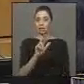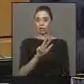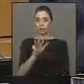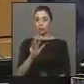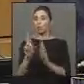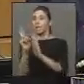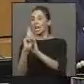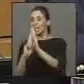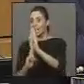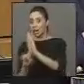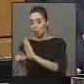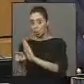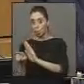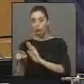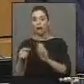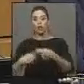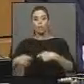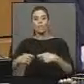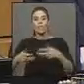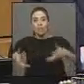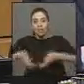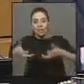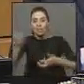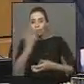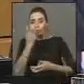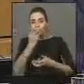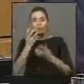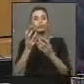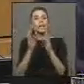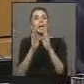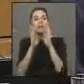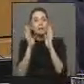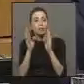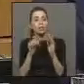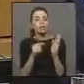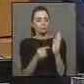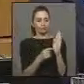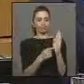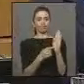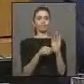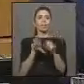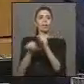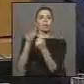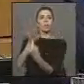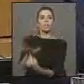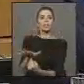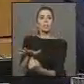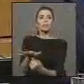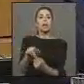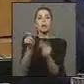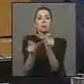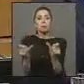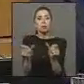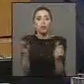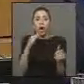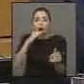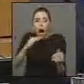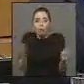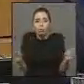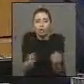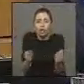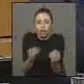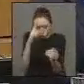20.089, genera una condición discriminatoria para los pequeños agricultores orgánicos que con muchísima